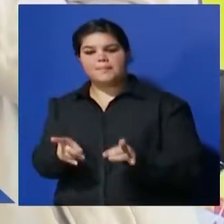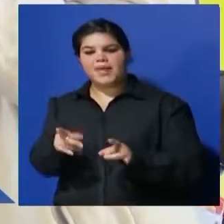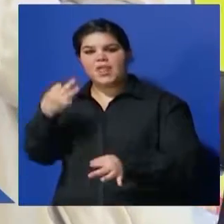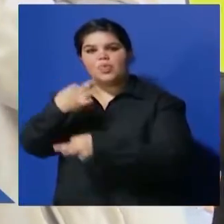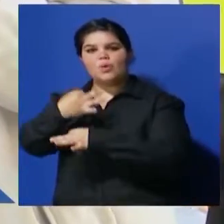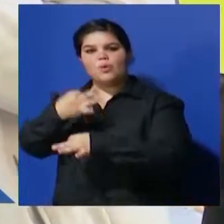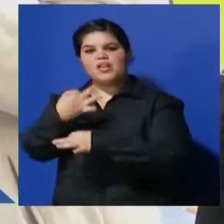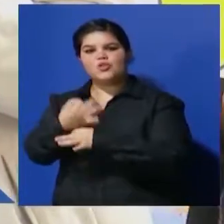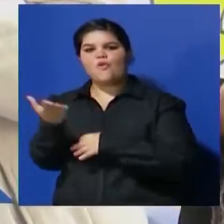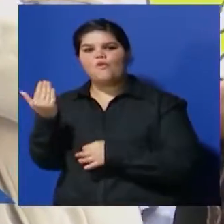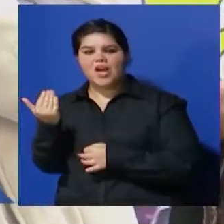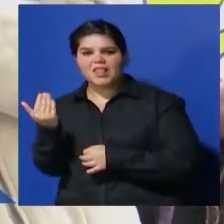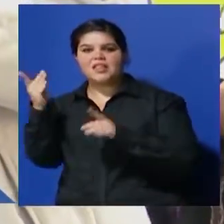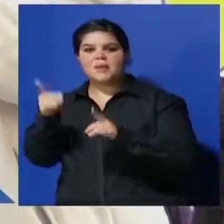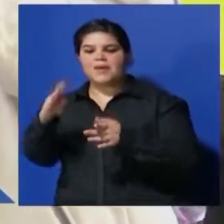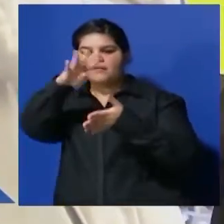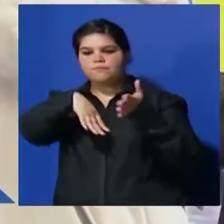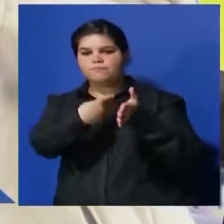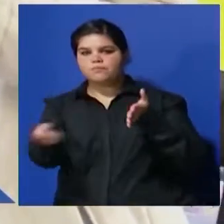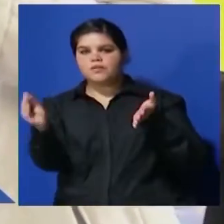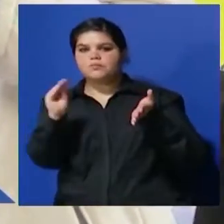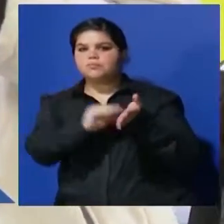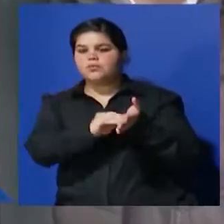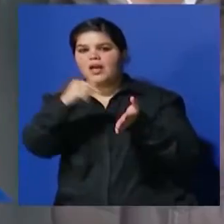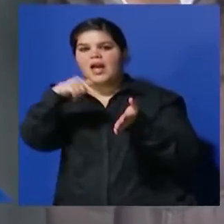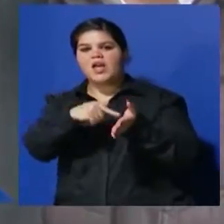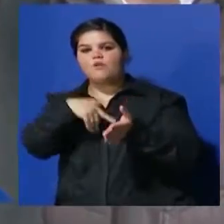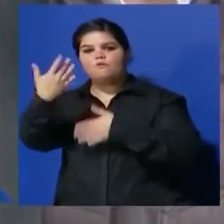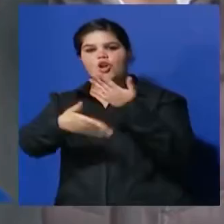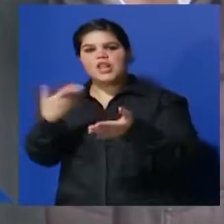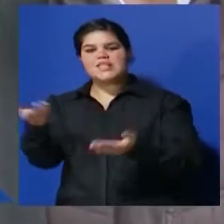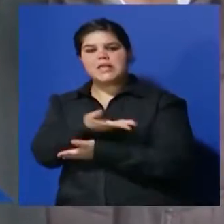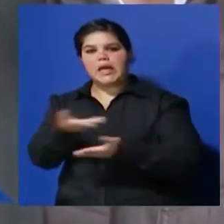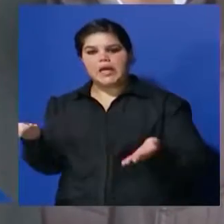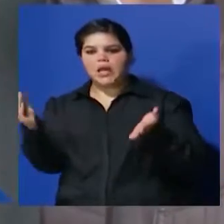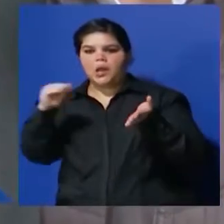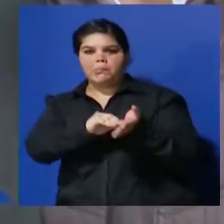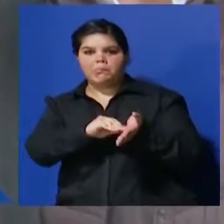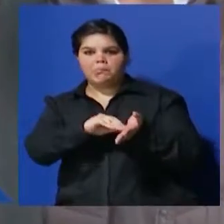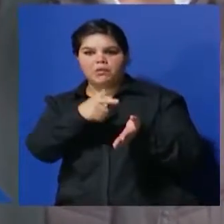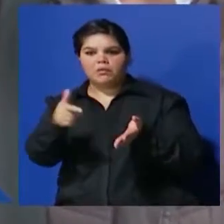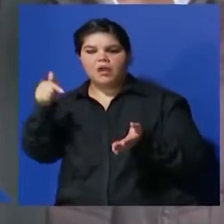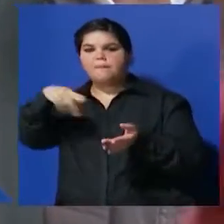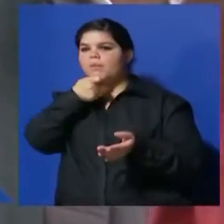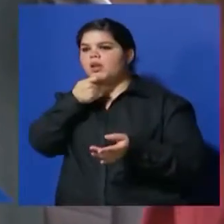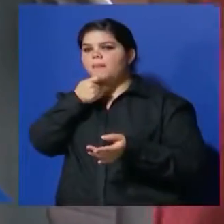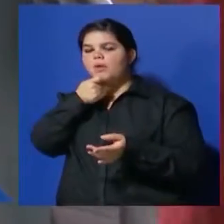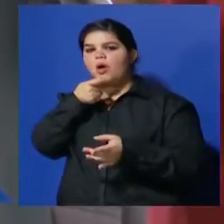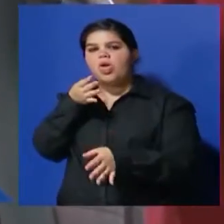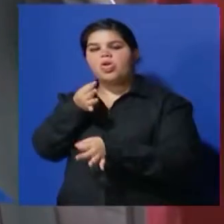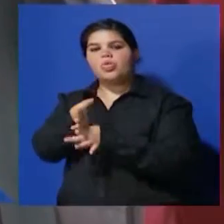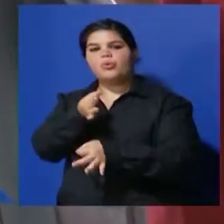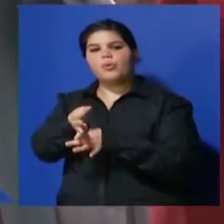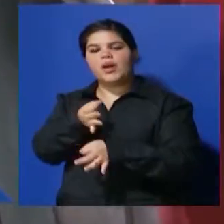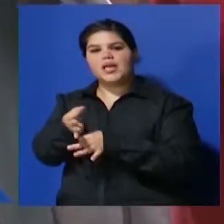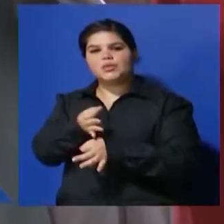de incluir en la currícula escolar temáticas que tengan que ver con la violencia de género. Ya no hay educación sexual, por ejemplo, y en esto hay